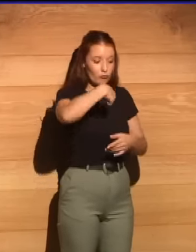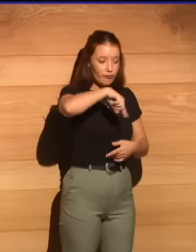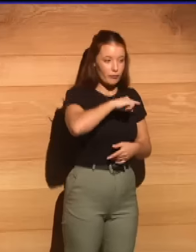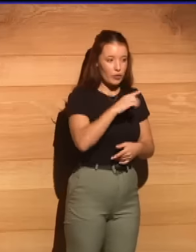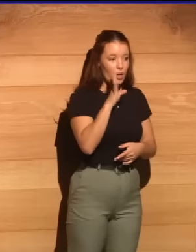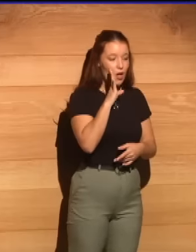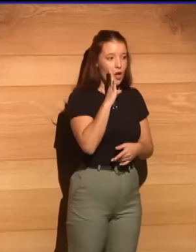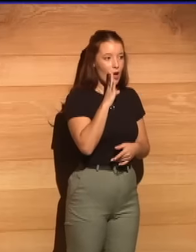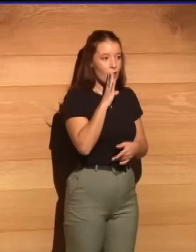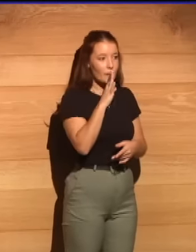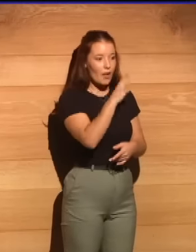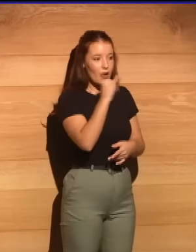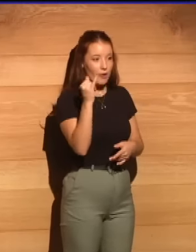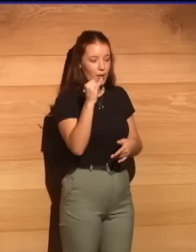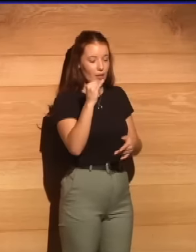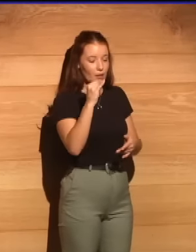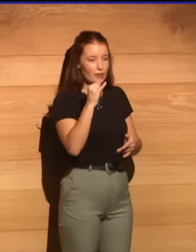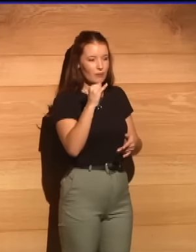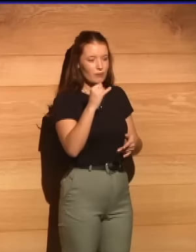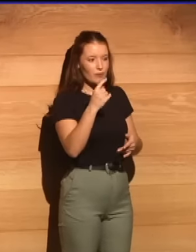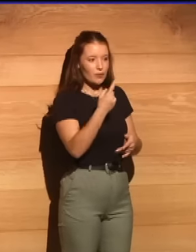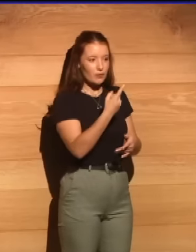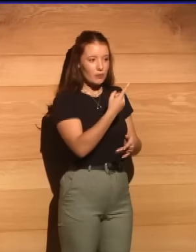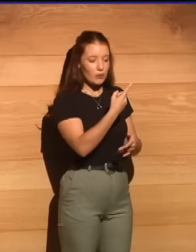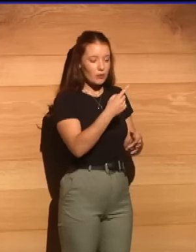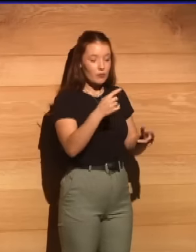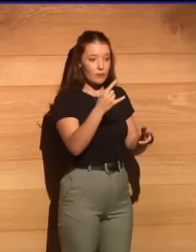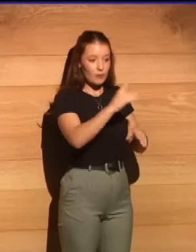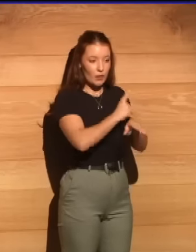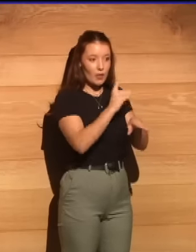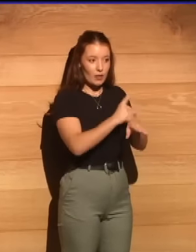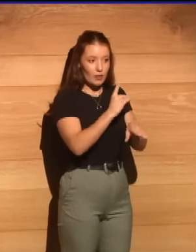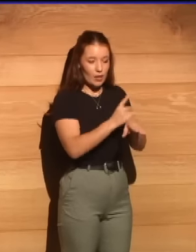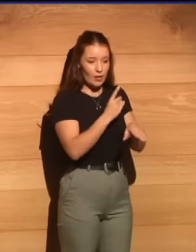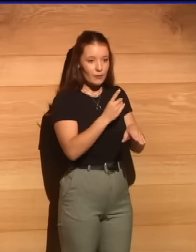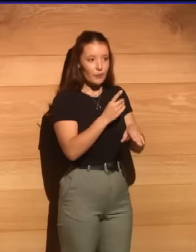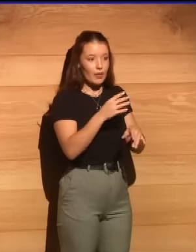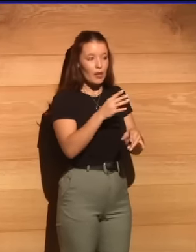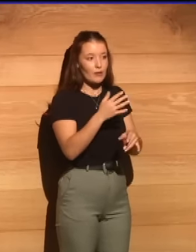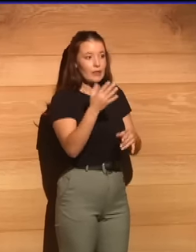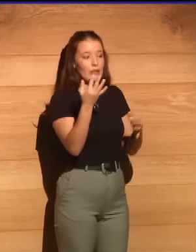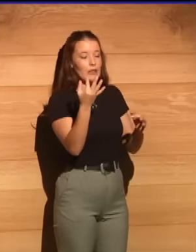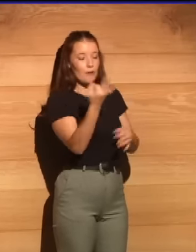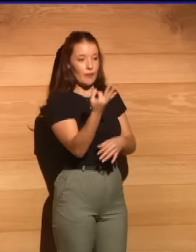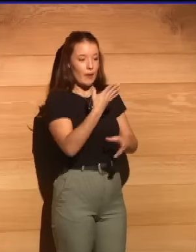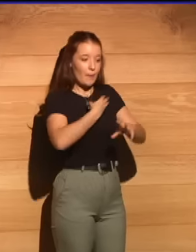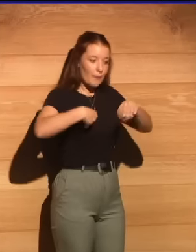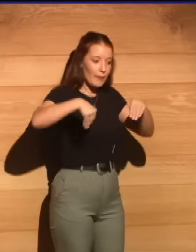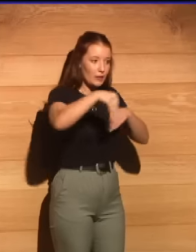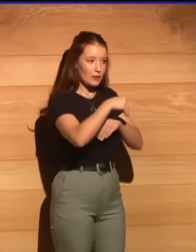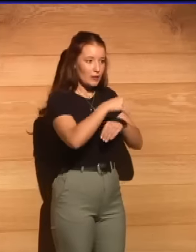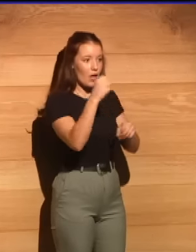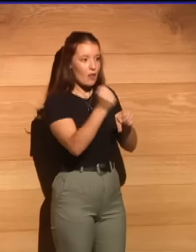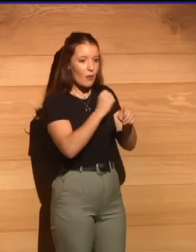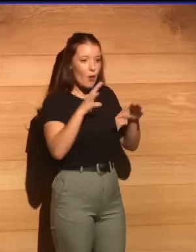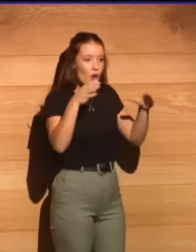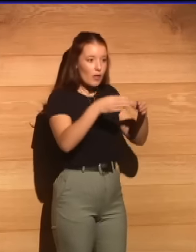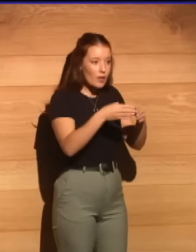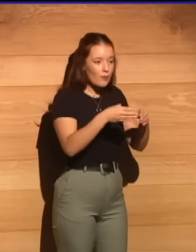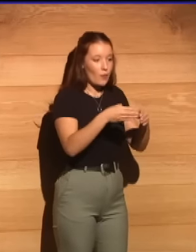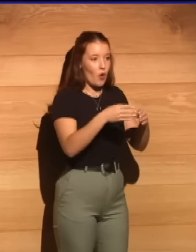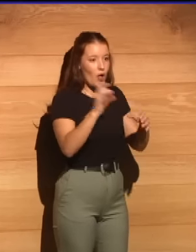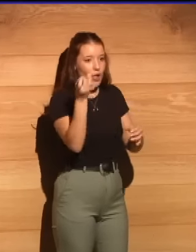las habilidades necesarias para desenvolverse en un mundo digital. Y ahí va desde la empatía, el trabajo en equipo, la creatividad, la